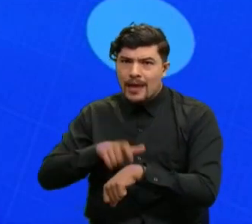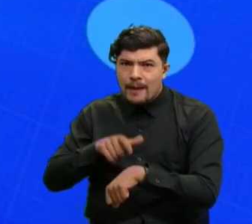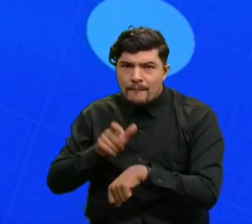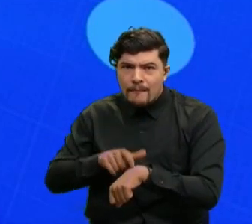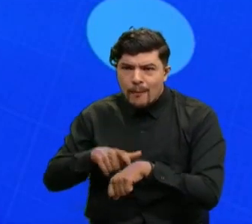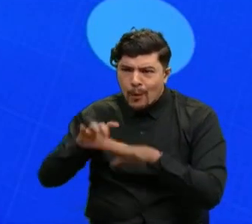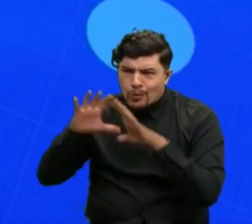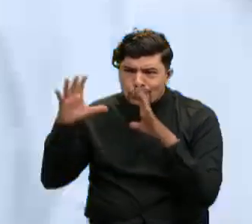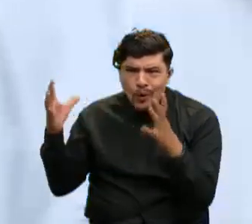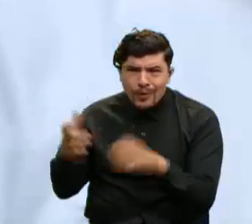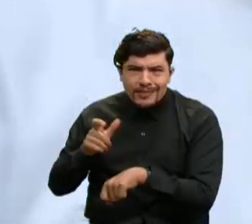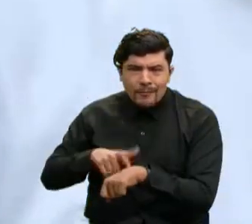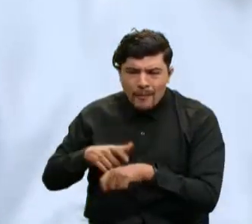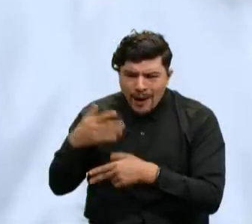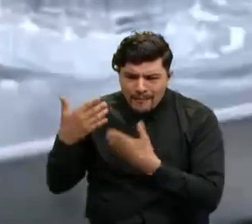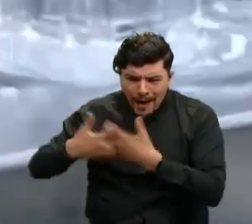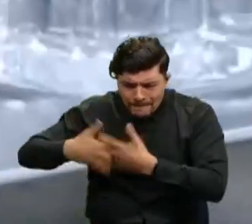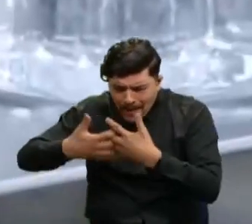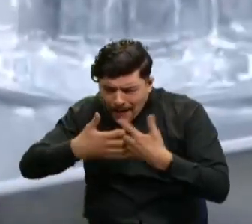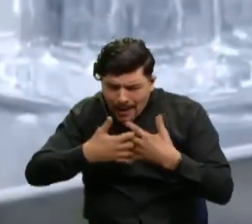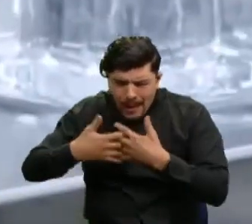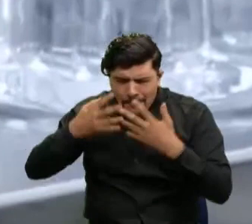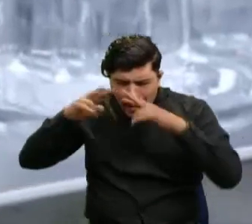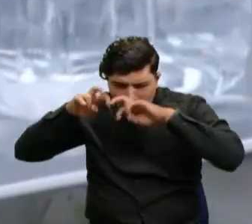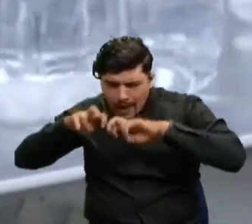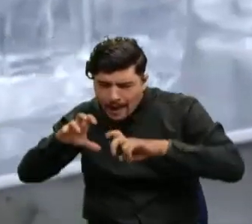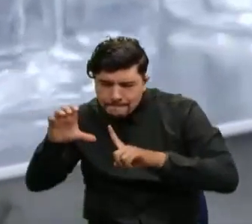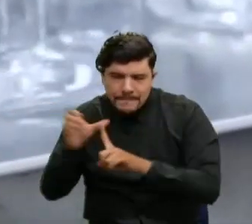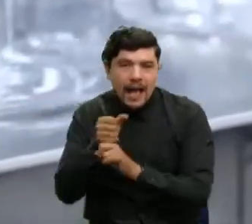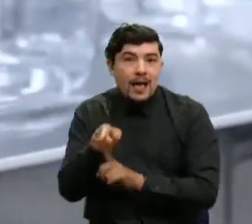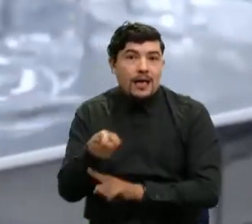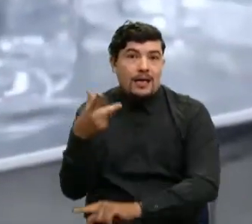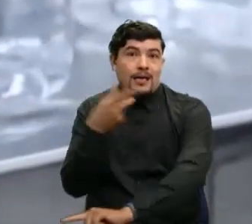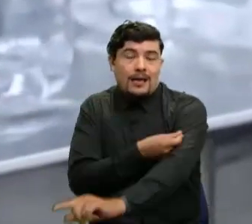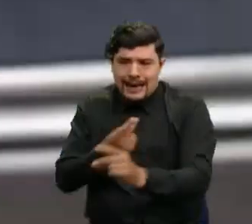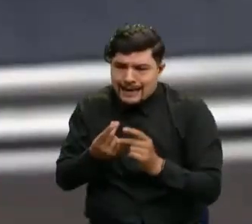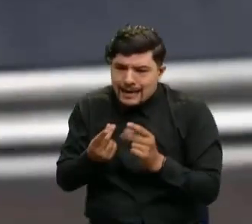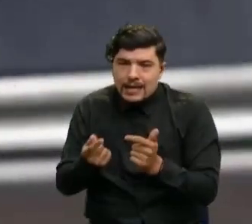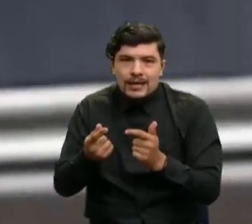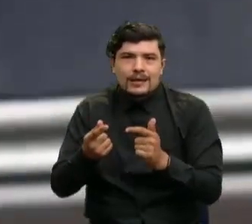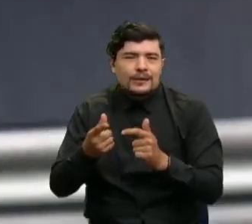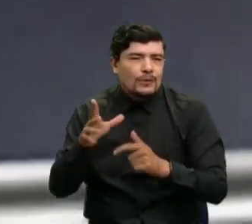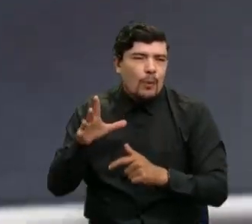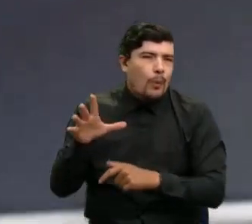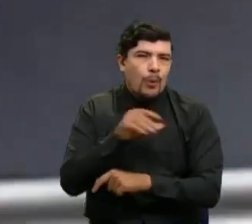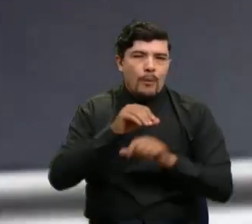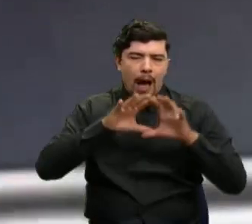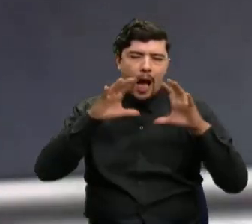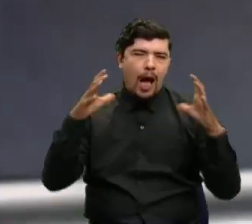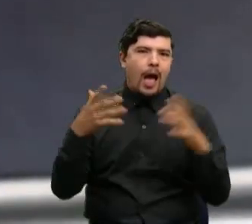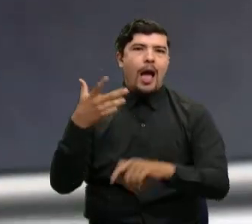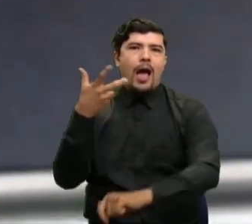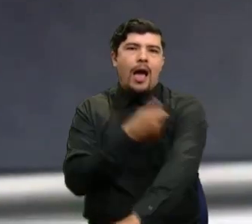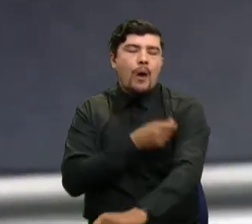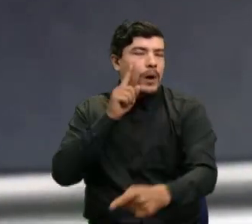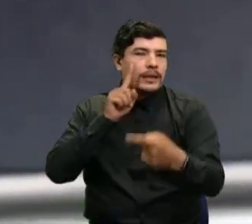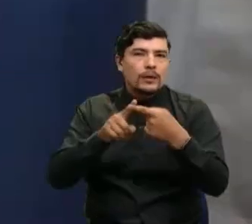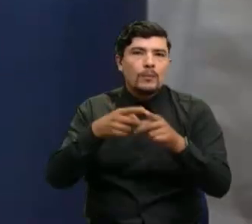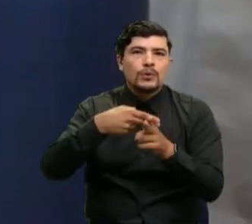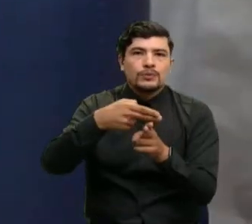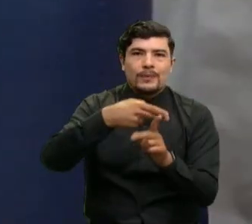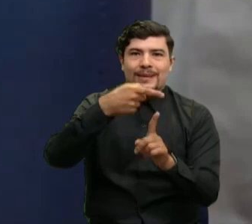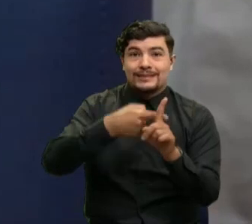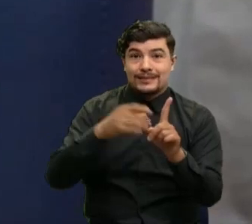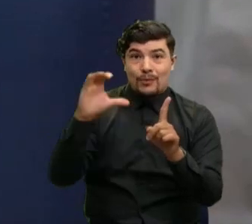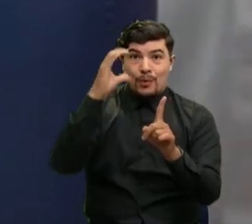récord, vamos a reducir los contagios en un periodo de tiempo determinado y en donde Dios mediante, en el mes de diciembre, alcanzaremos